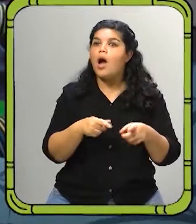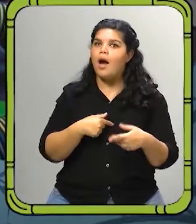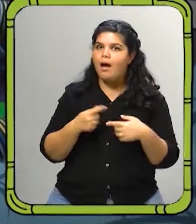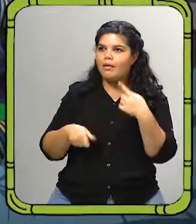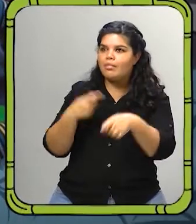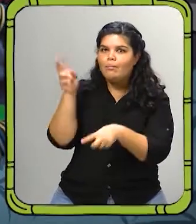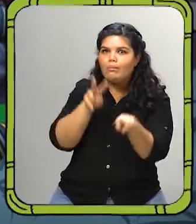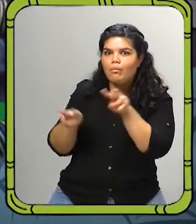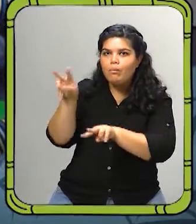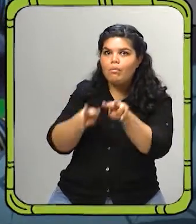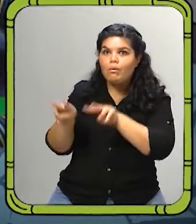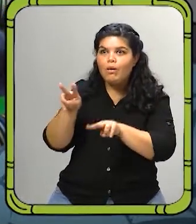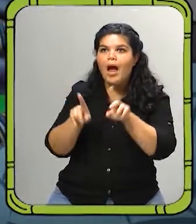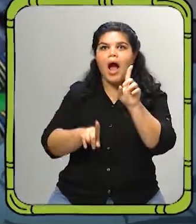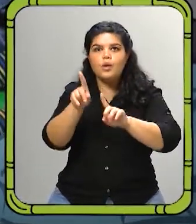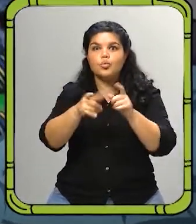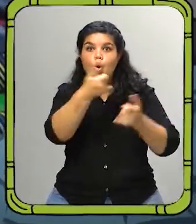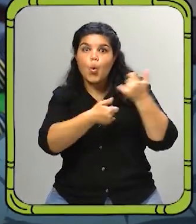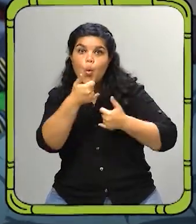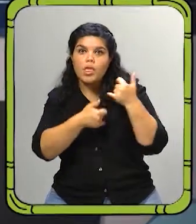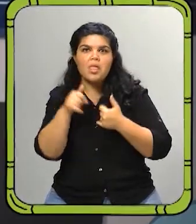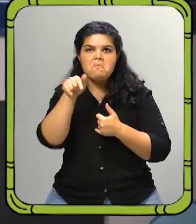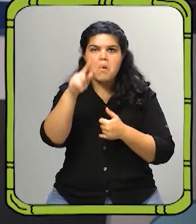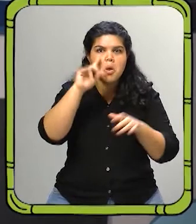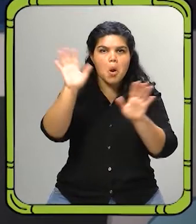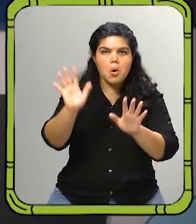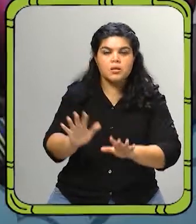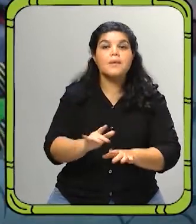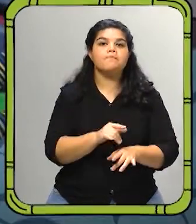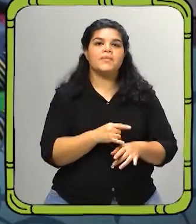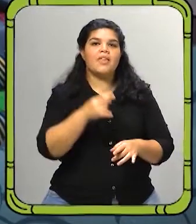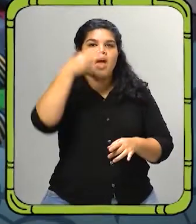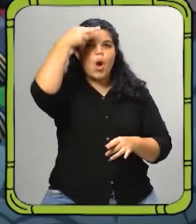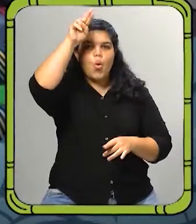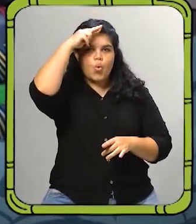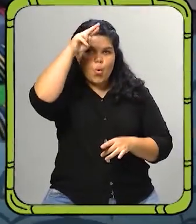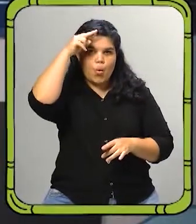pasado algunos artistas. Pero ese es uruguayo. Te queremos hacer